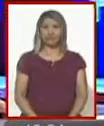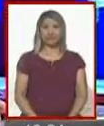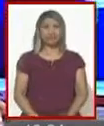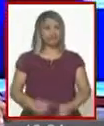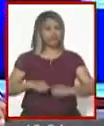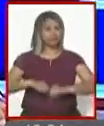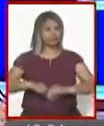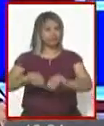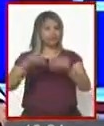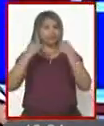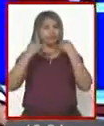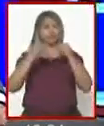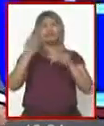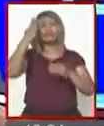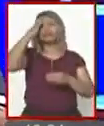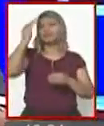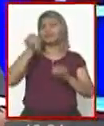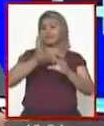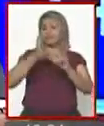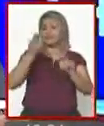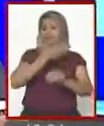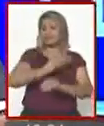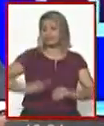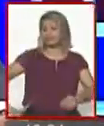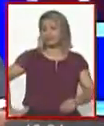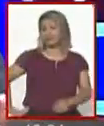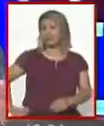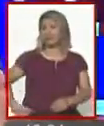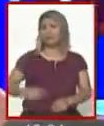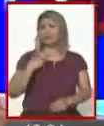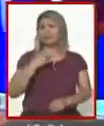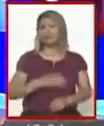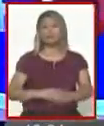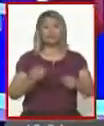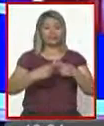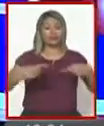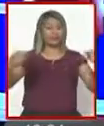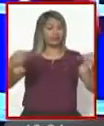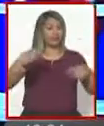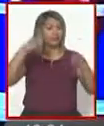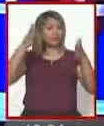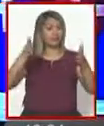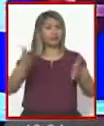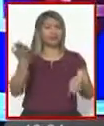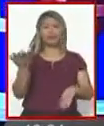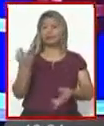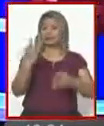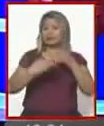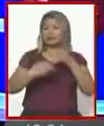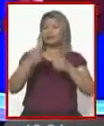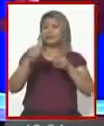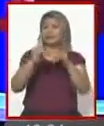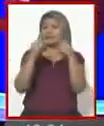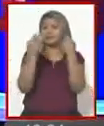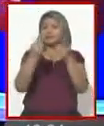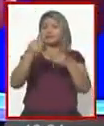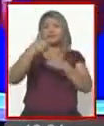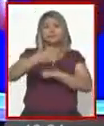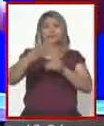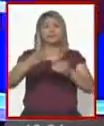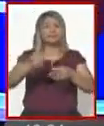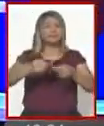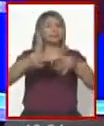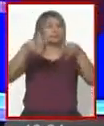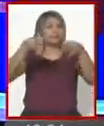y continúan las reproducciones por la renuncia del presidente del tribunal supremo electoral la oposición ha remarcado que existe una crisis en este órgano pero también el